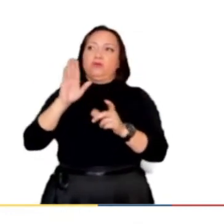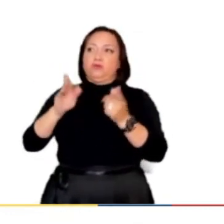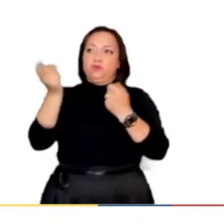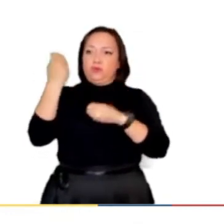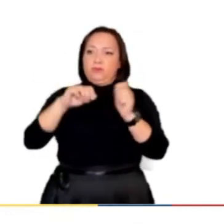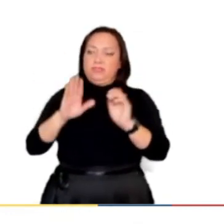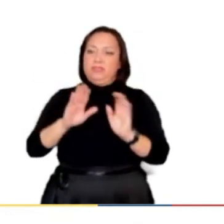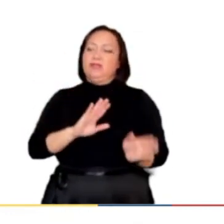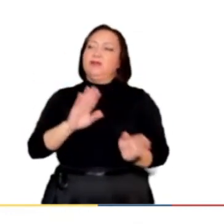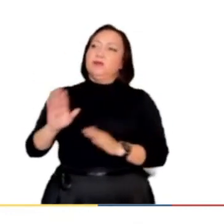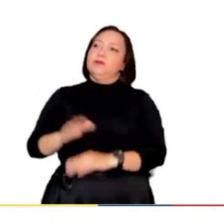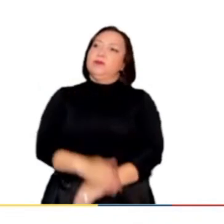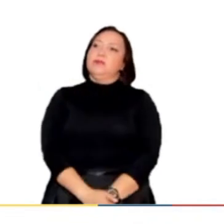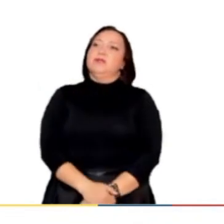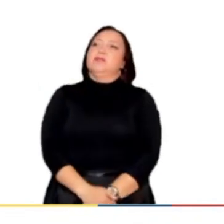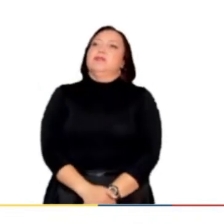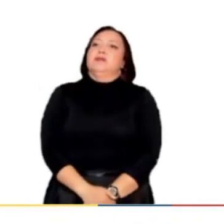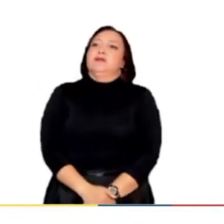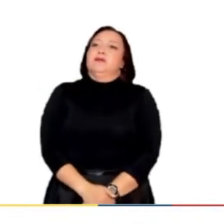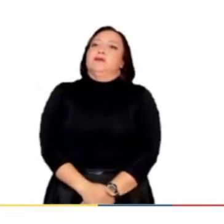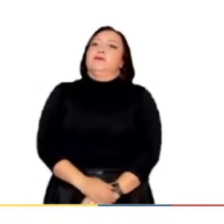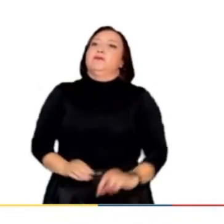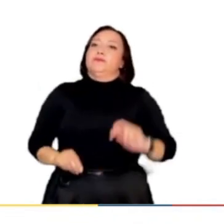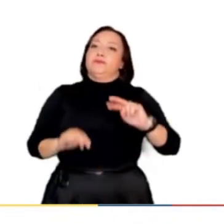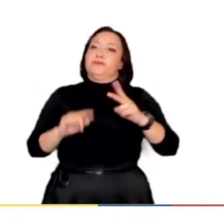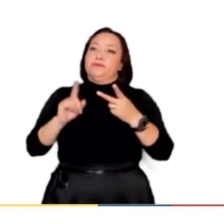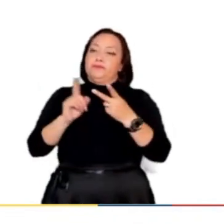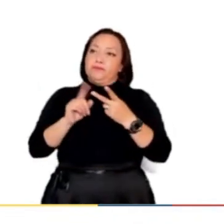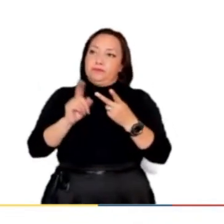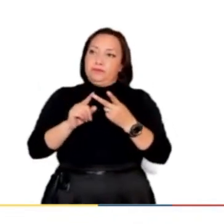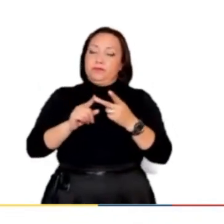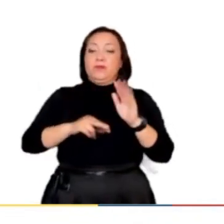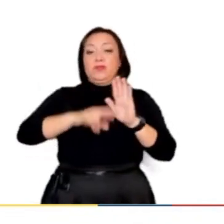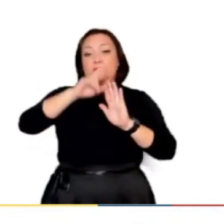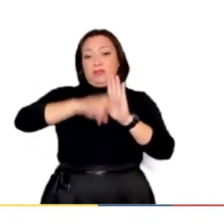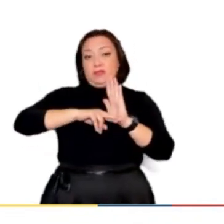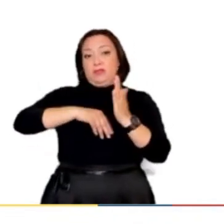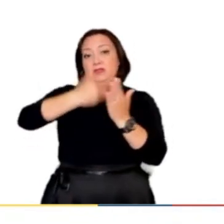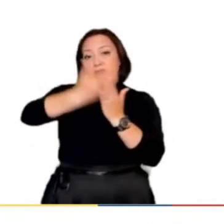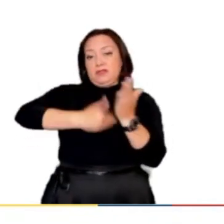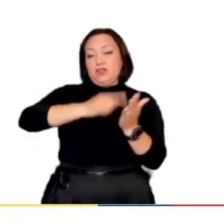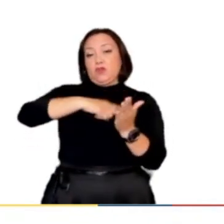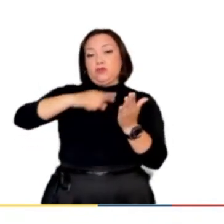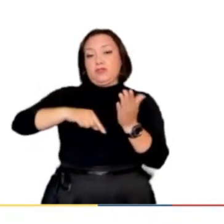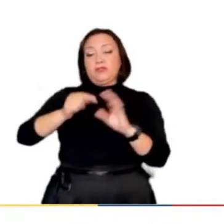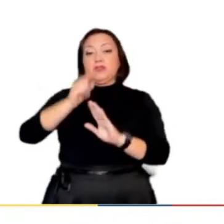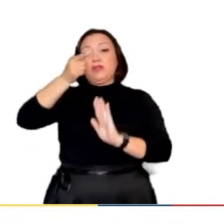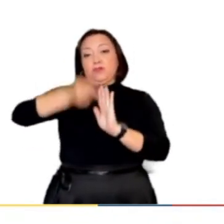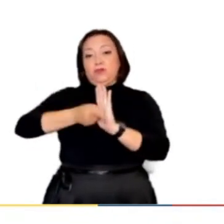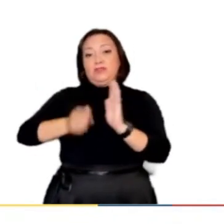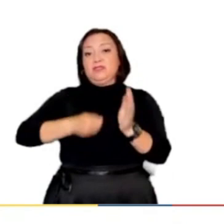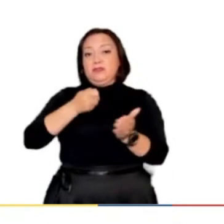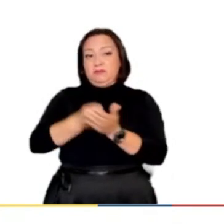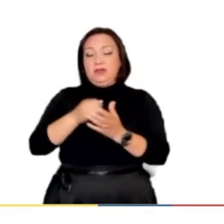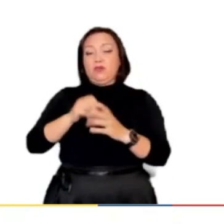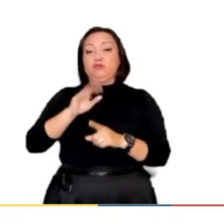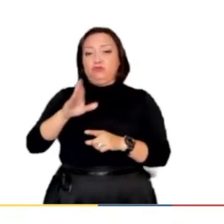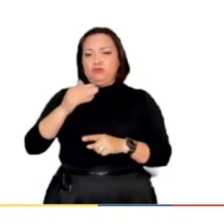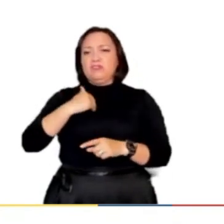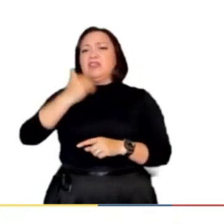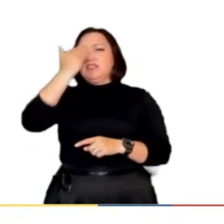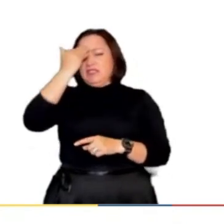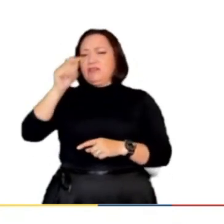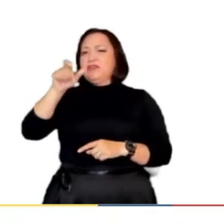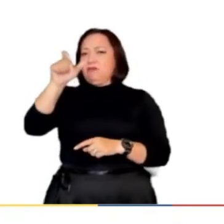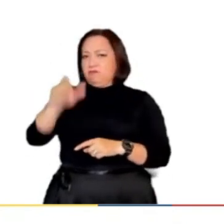comercial. Segundo, de acuerdo con las reglas contractuales de las órdenes de pago, si bien hay un conocimiento del